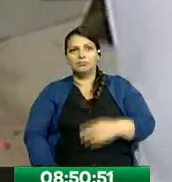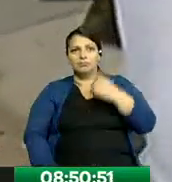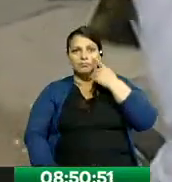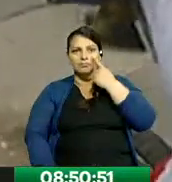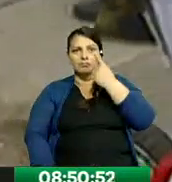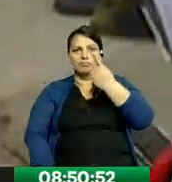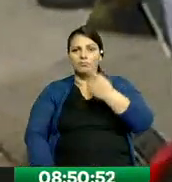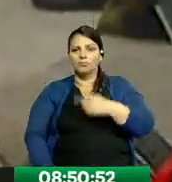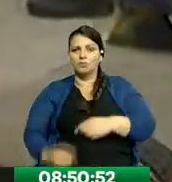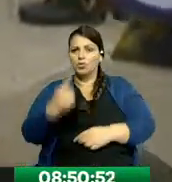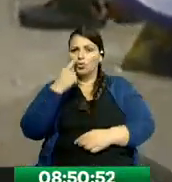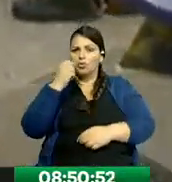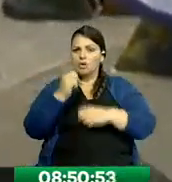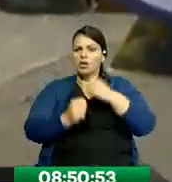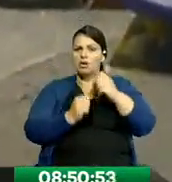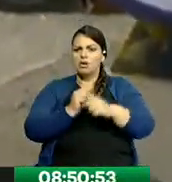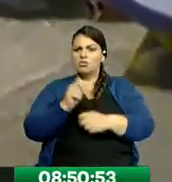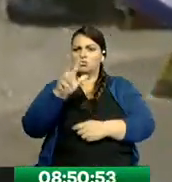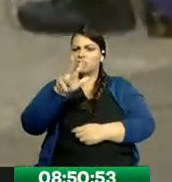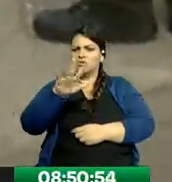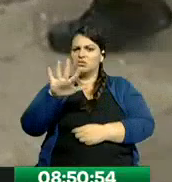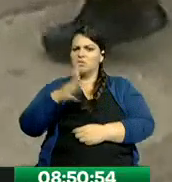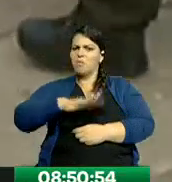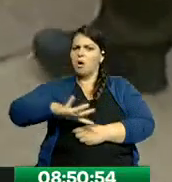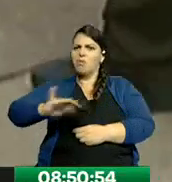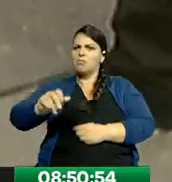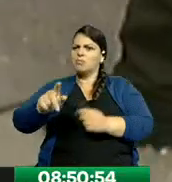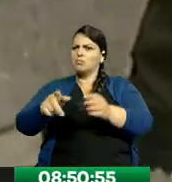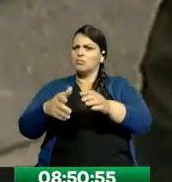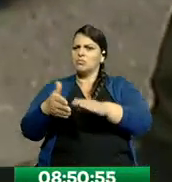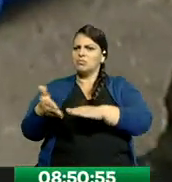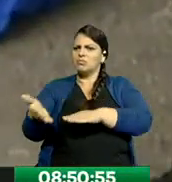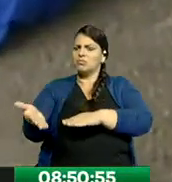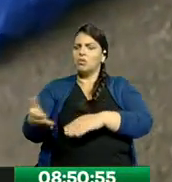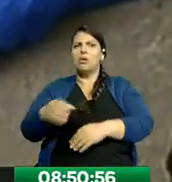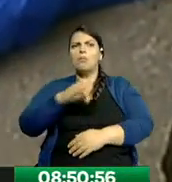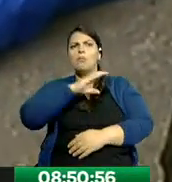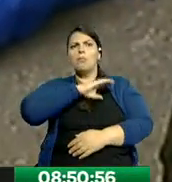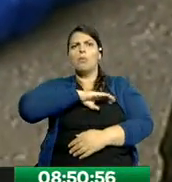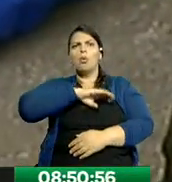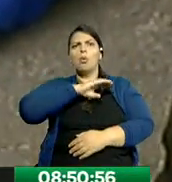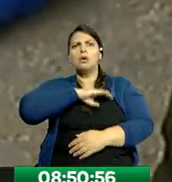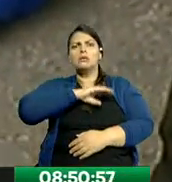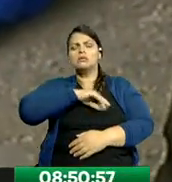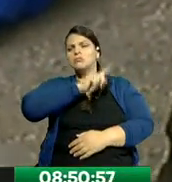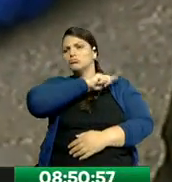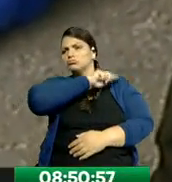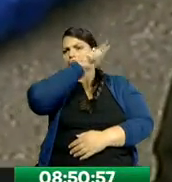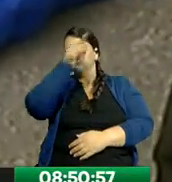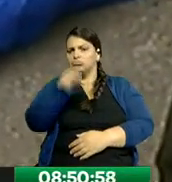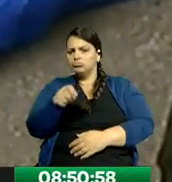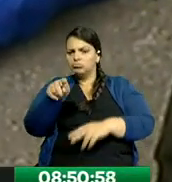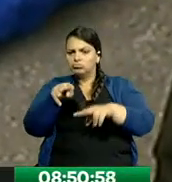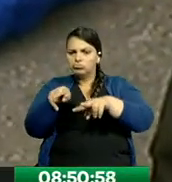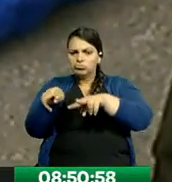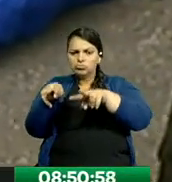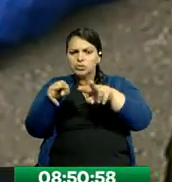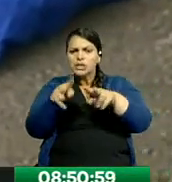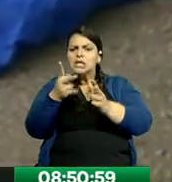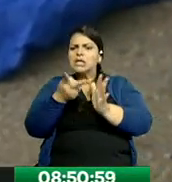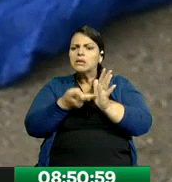años perdió la vida. Agentes de la Policía Nacional han arribado hasta el sitio para realizar el